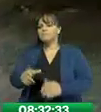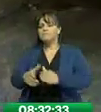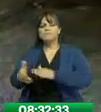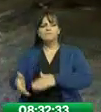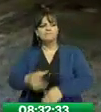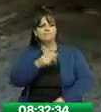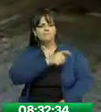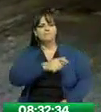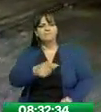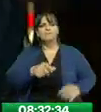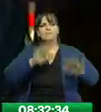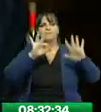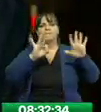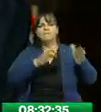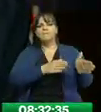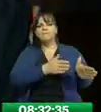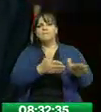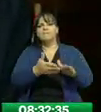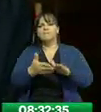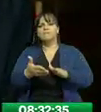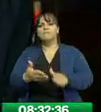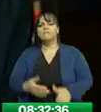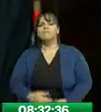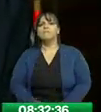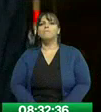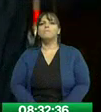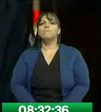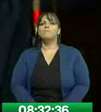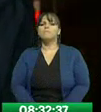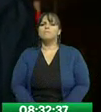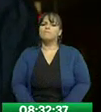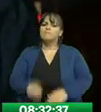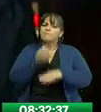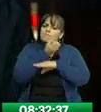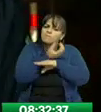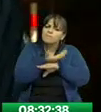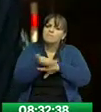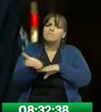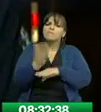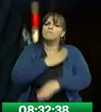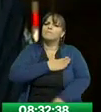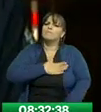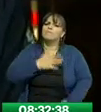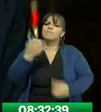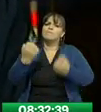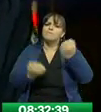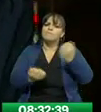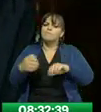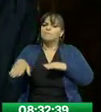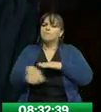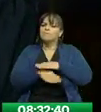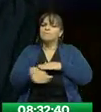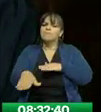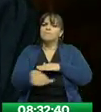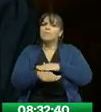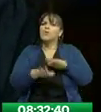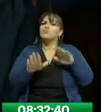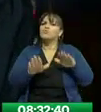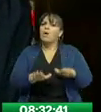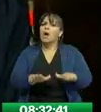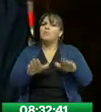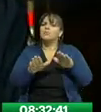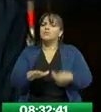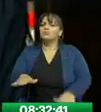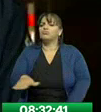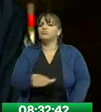en la provincia Sáchila. Lo que se recomienda es que se maneje siempre con una velocidad prudente, se respeta las señales de tránsito y se piense primero en la